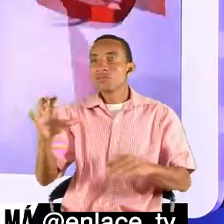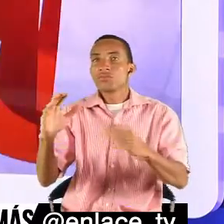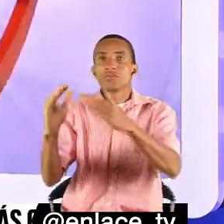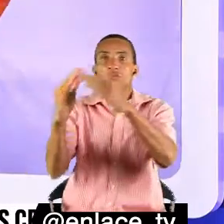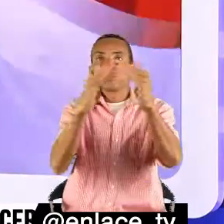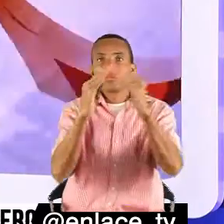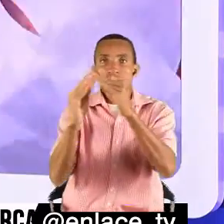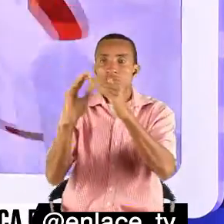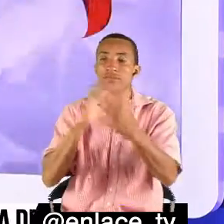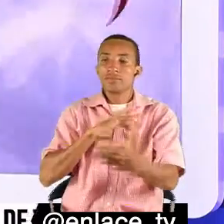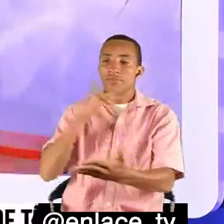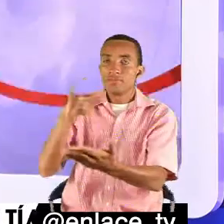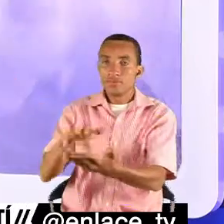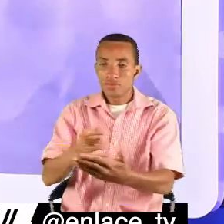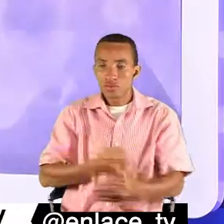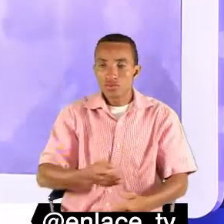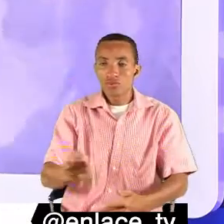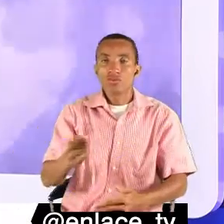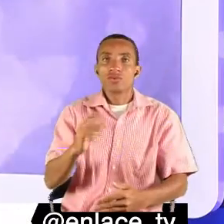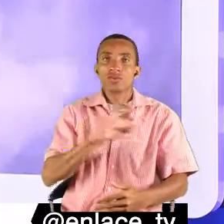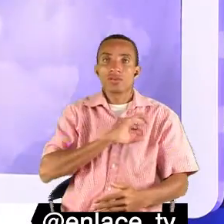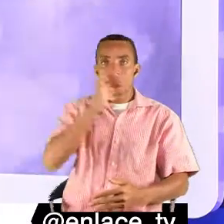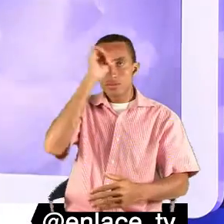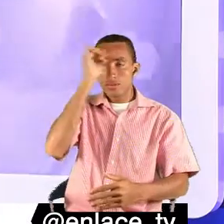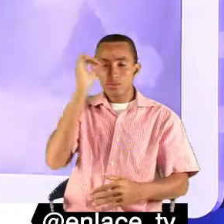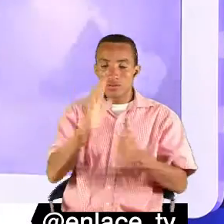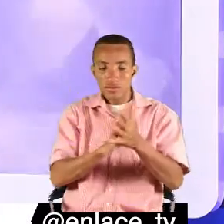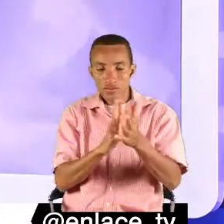harán presentes el fin de semana. Información en minutos,